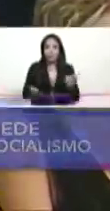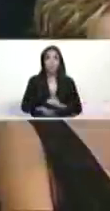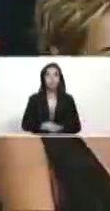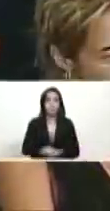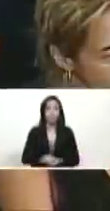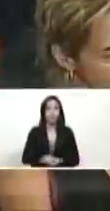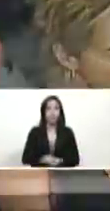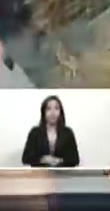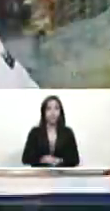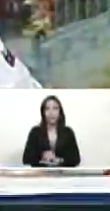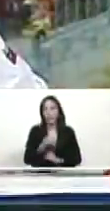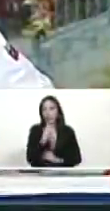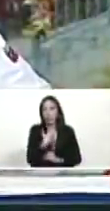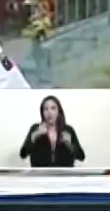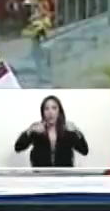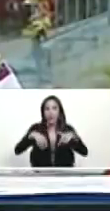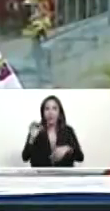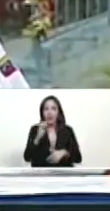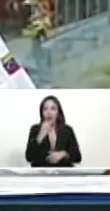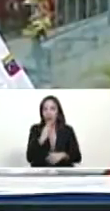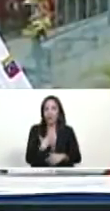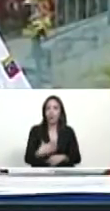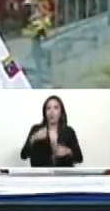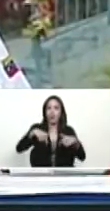desde esta tarde bella de Caracas,